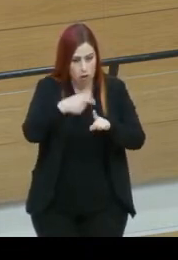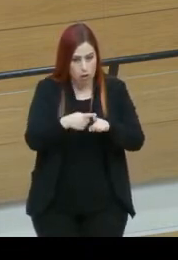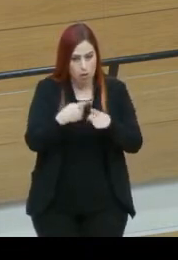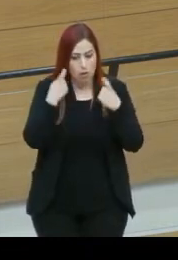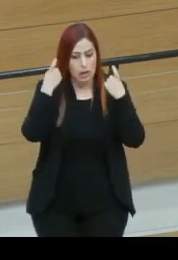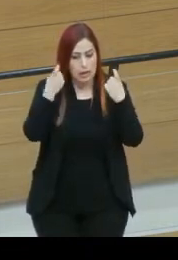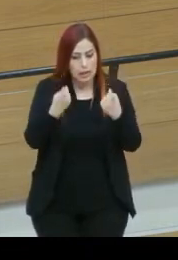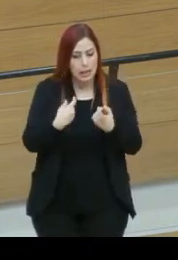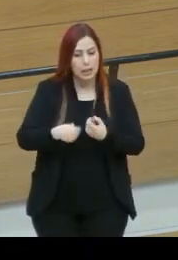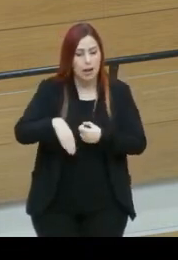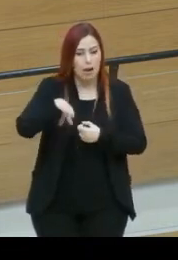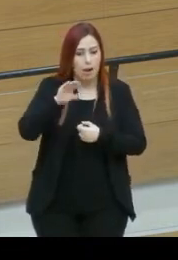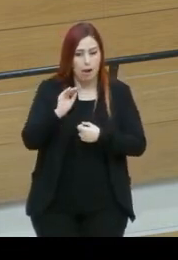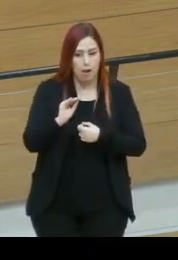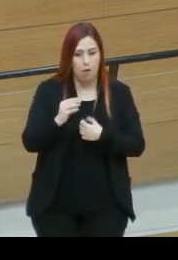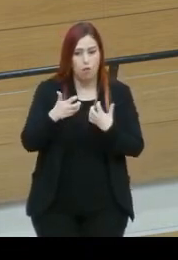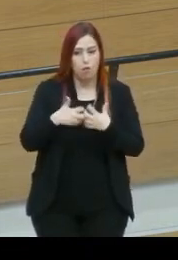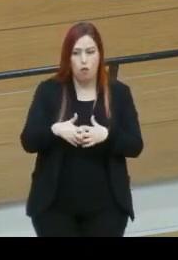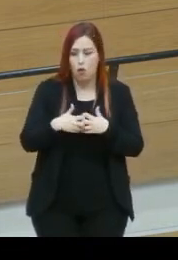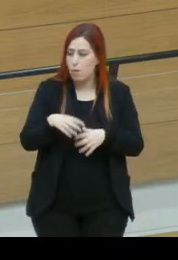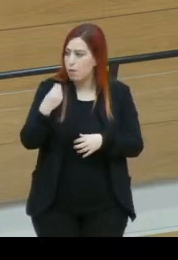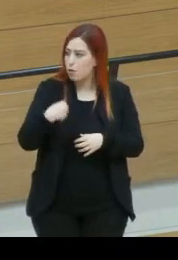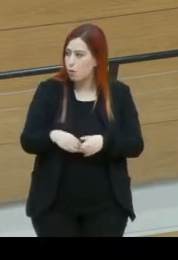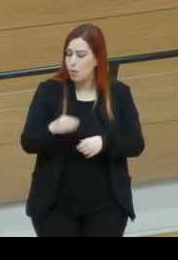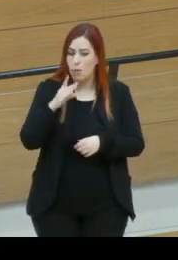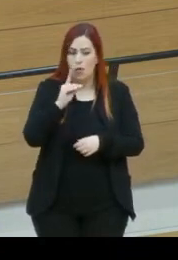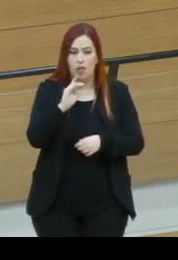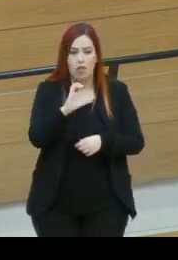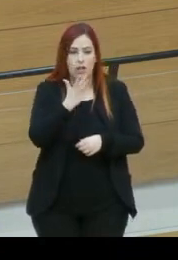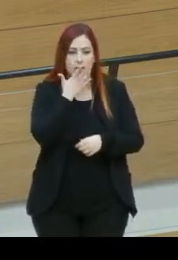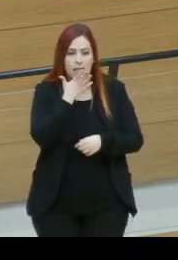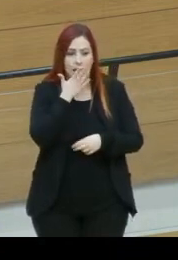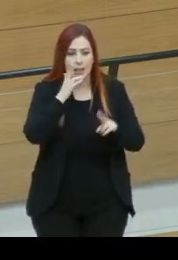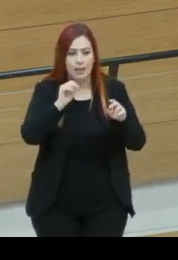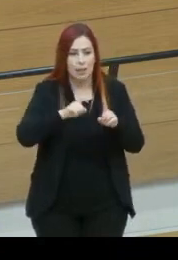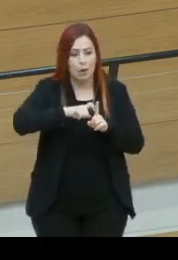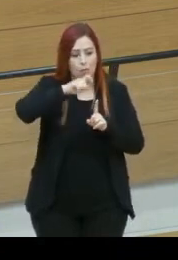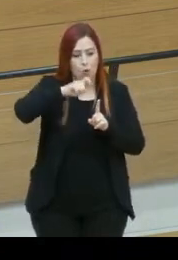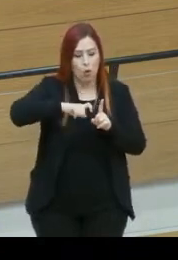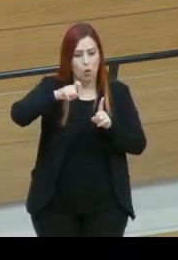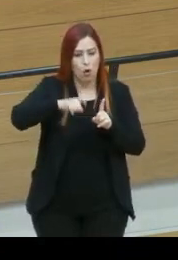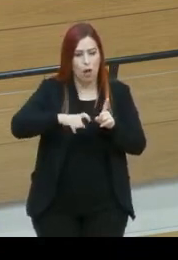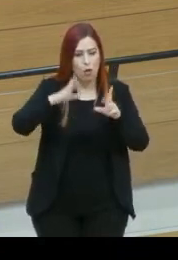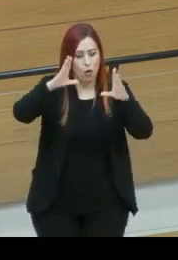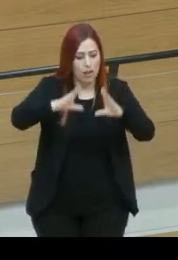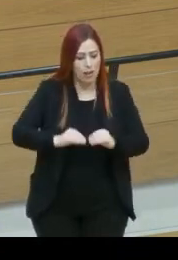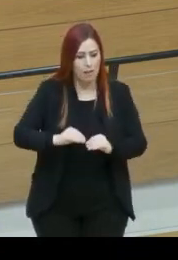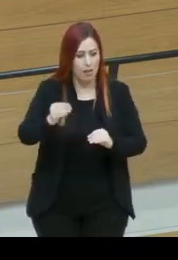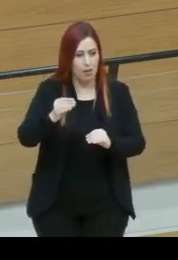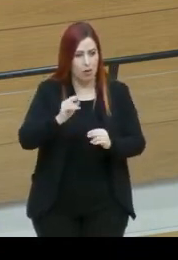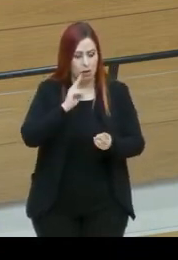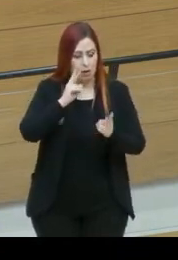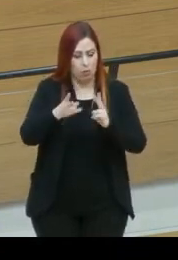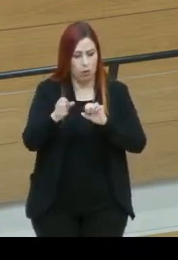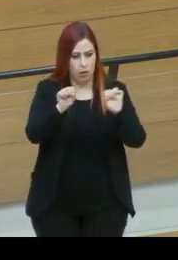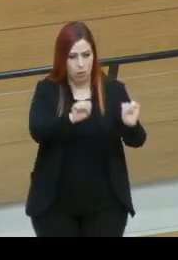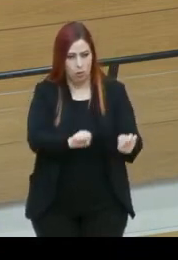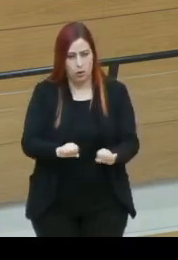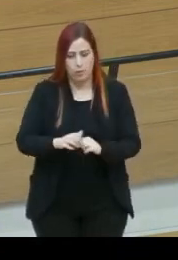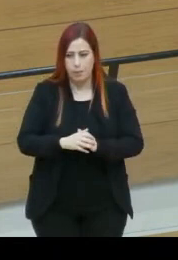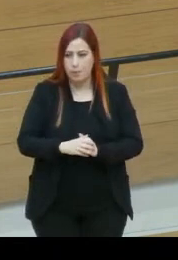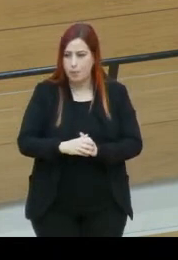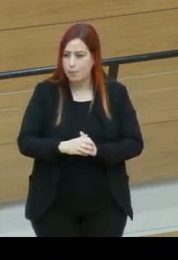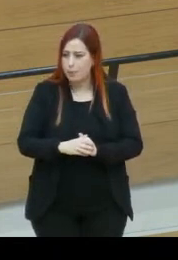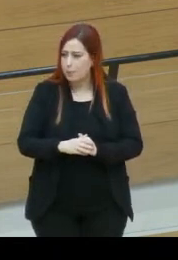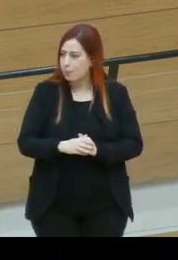intentar entender el funcionamiento que tiene Design en la modulación e inhibición de las respuestas inmunes.